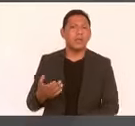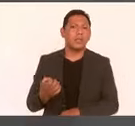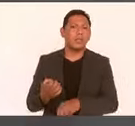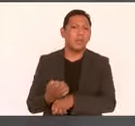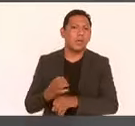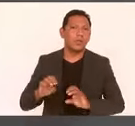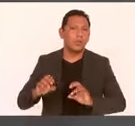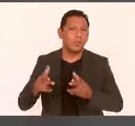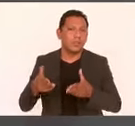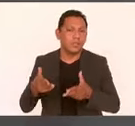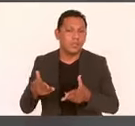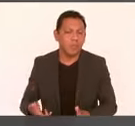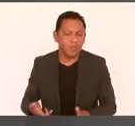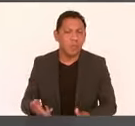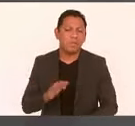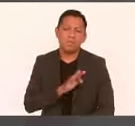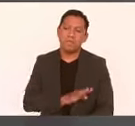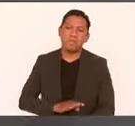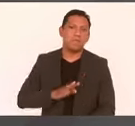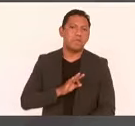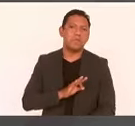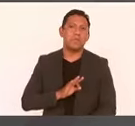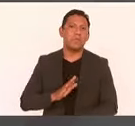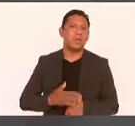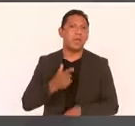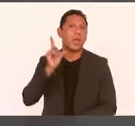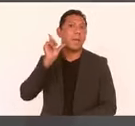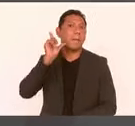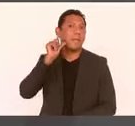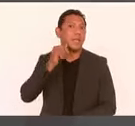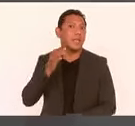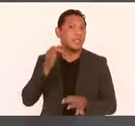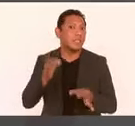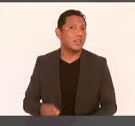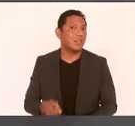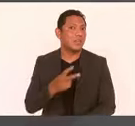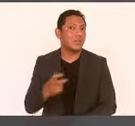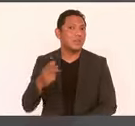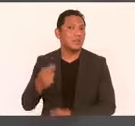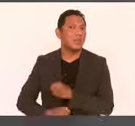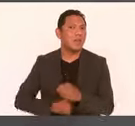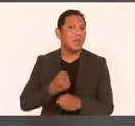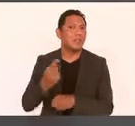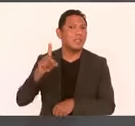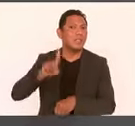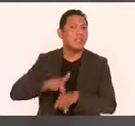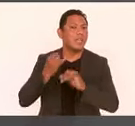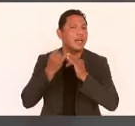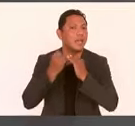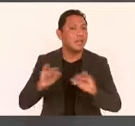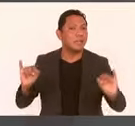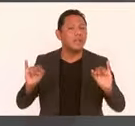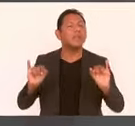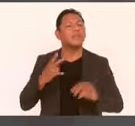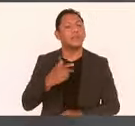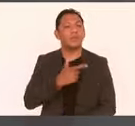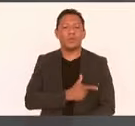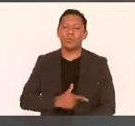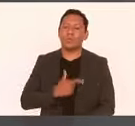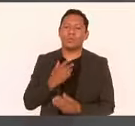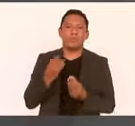Chiapas, que el día de mañana cumple 200 años de vida independiente. Me honra mucho,